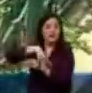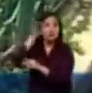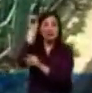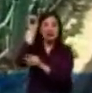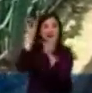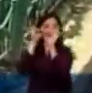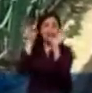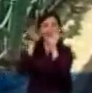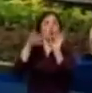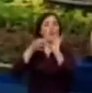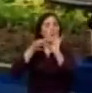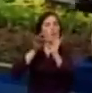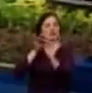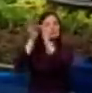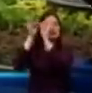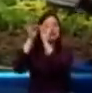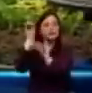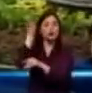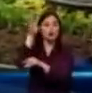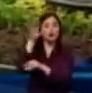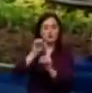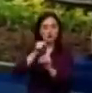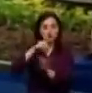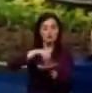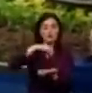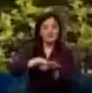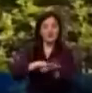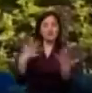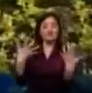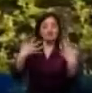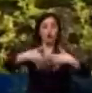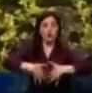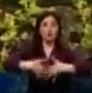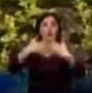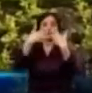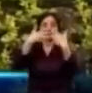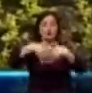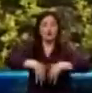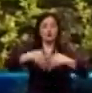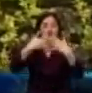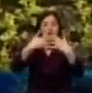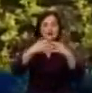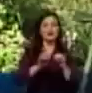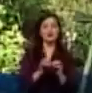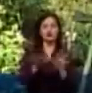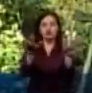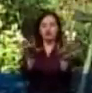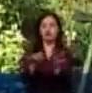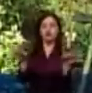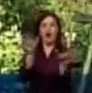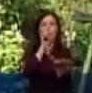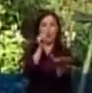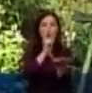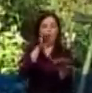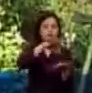luminarias del lugar. Además, se implementó un sistema de riego automático y se sembró más de 18.000 plantas y flores